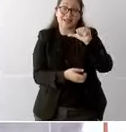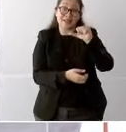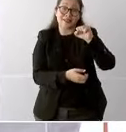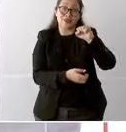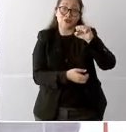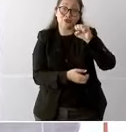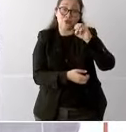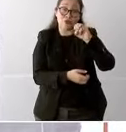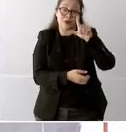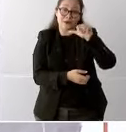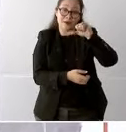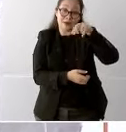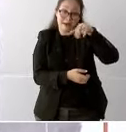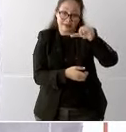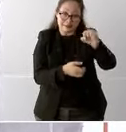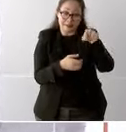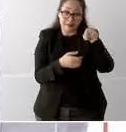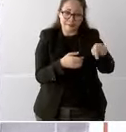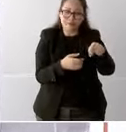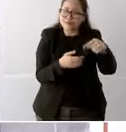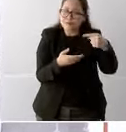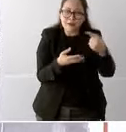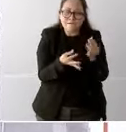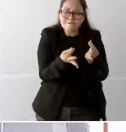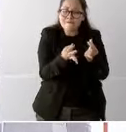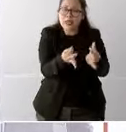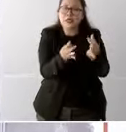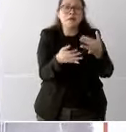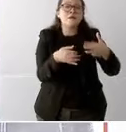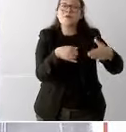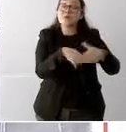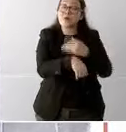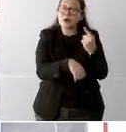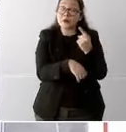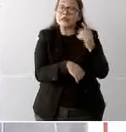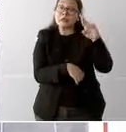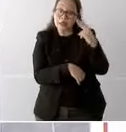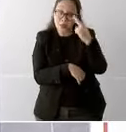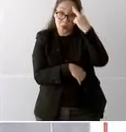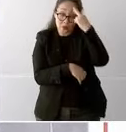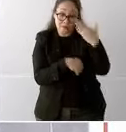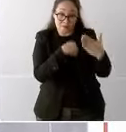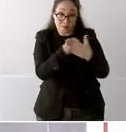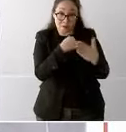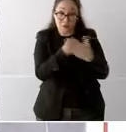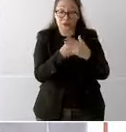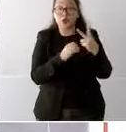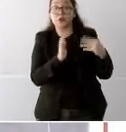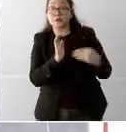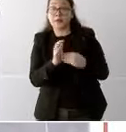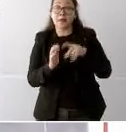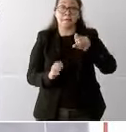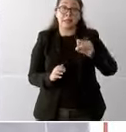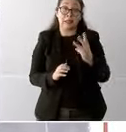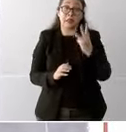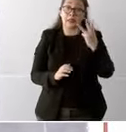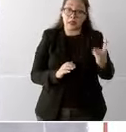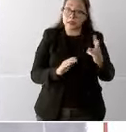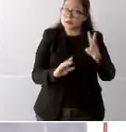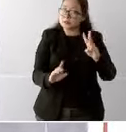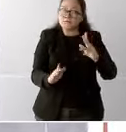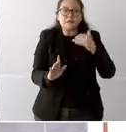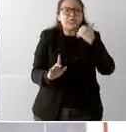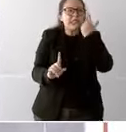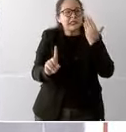el propósito es que también el año que viene dejemos de comprar gasolina